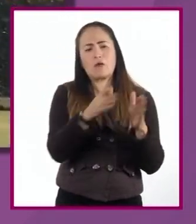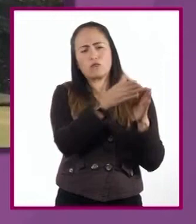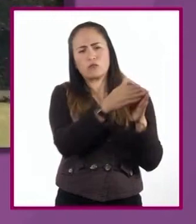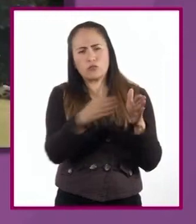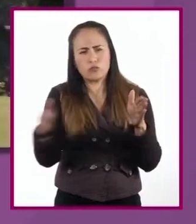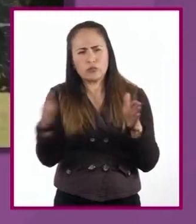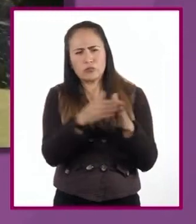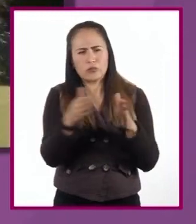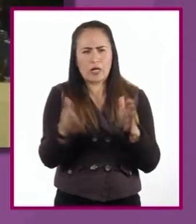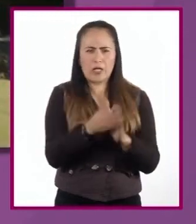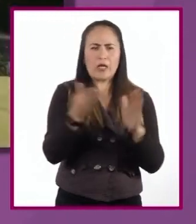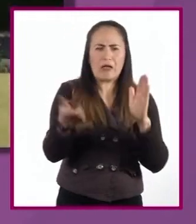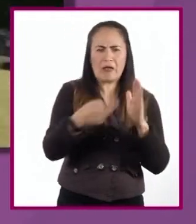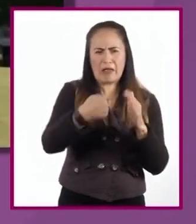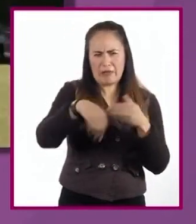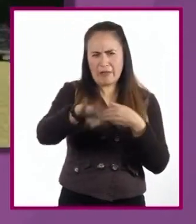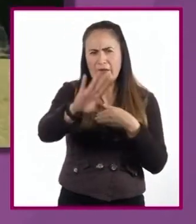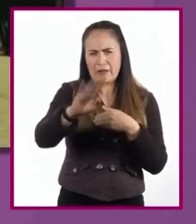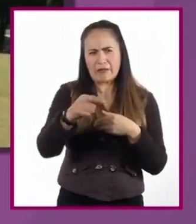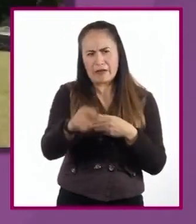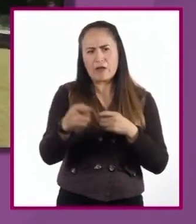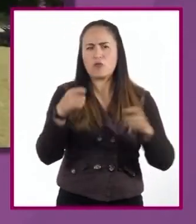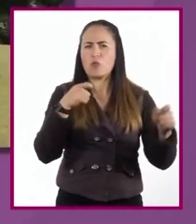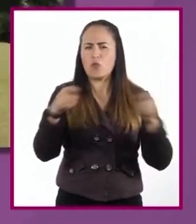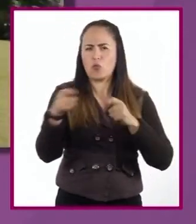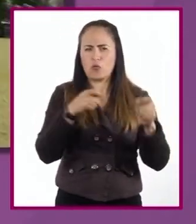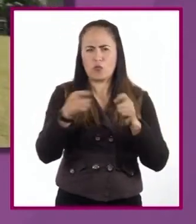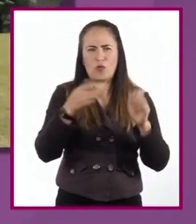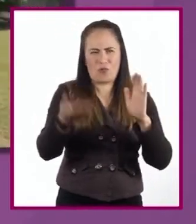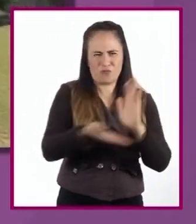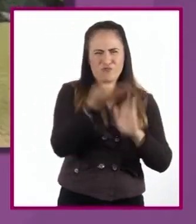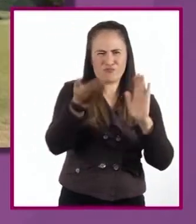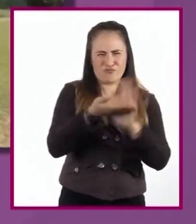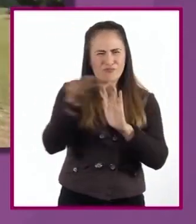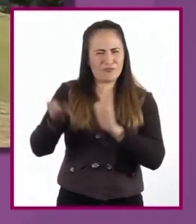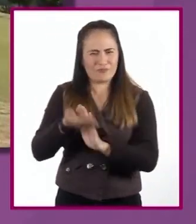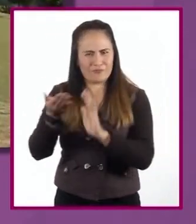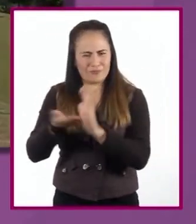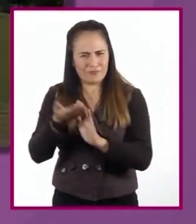modelo constructivo que en adelante sería el dominante en el altiplano mexicano.